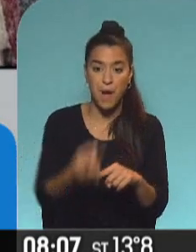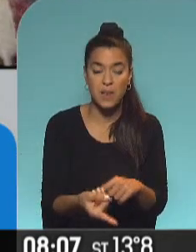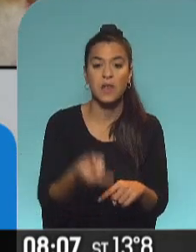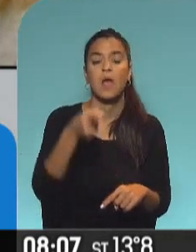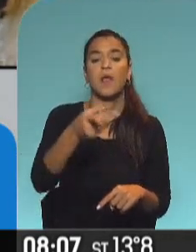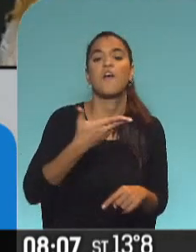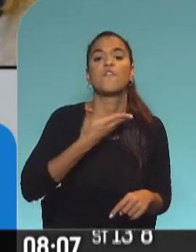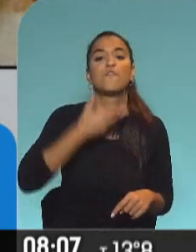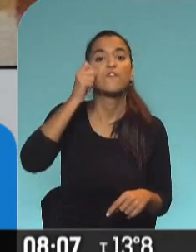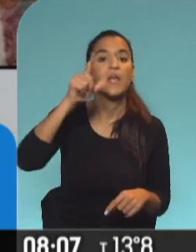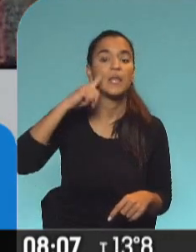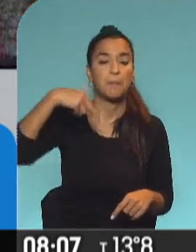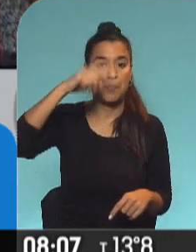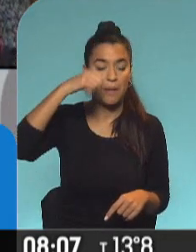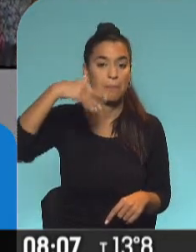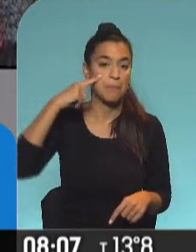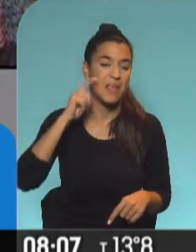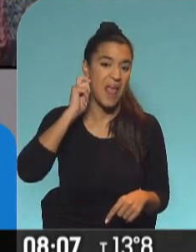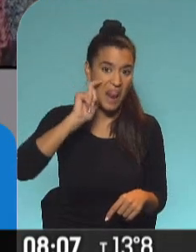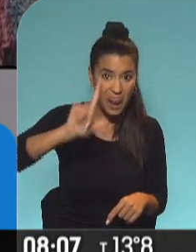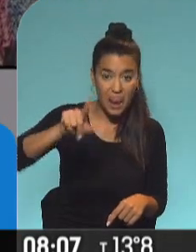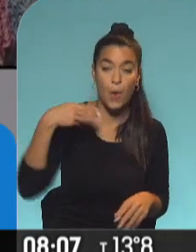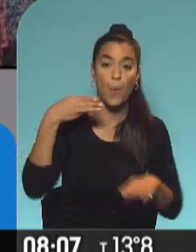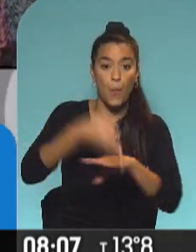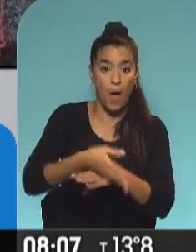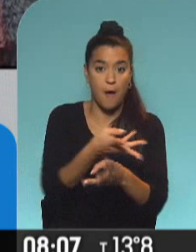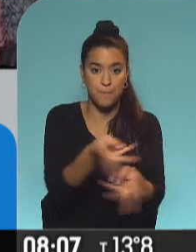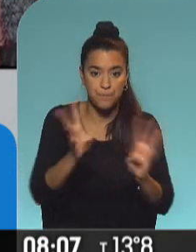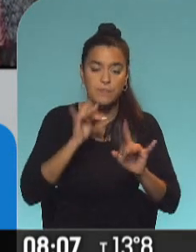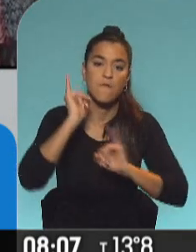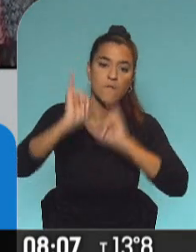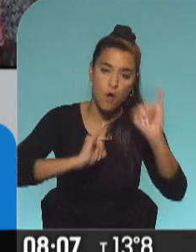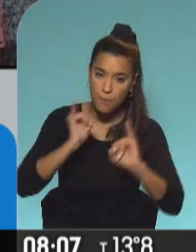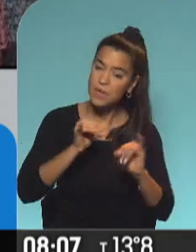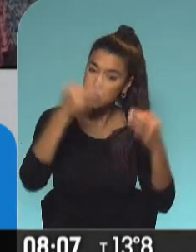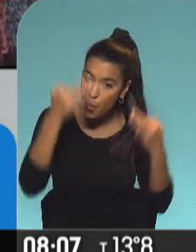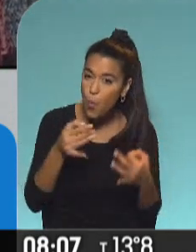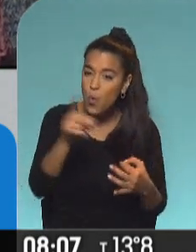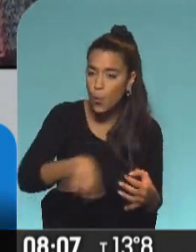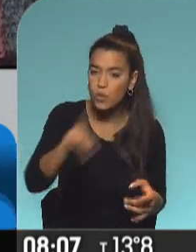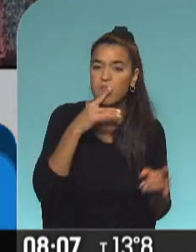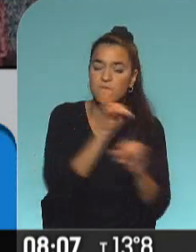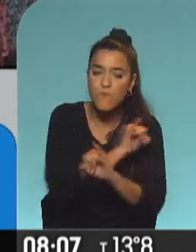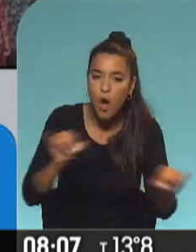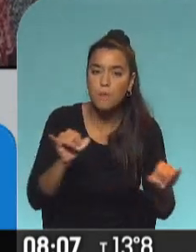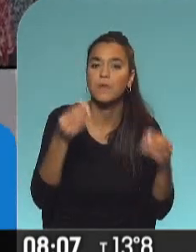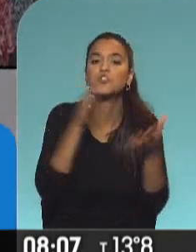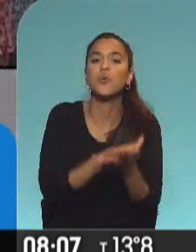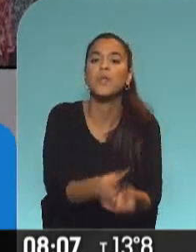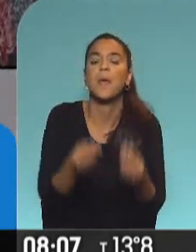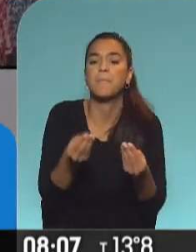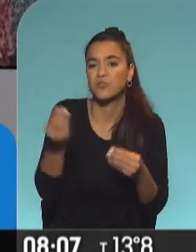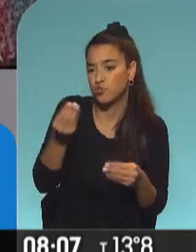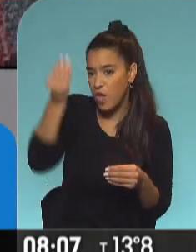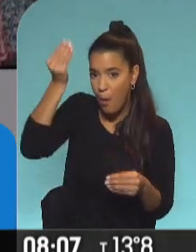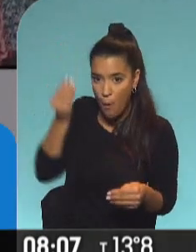Miguel a la legislatura de la Ciudad de Buenos Aires, va a dar informes. Este tema seguramente ustedes van a pedir un informe verbal sobre lo que ha sucedido el fin de